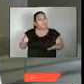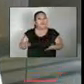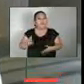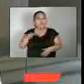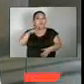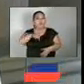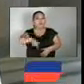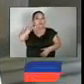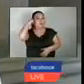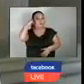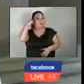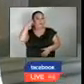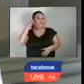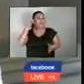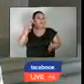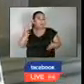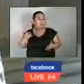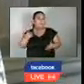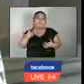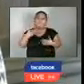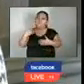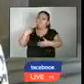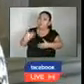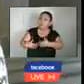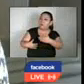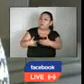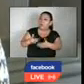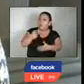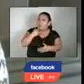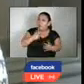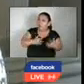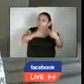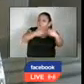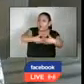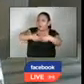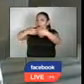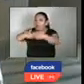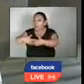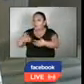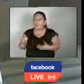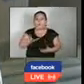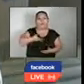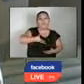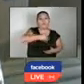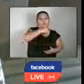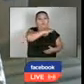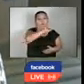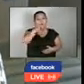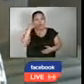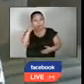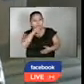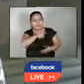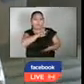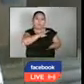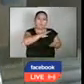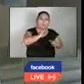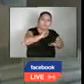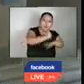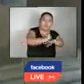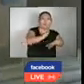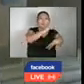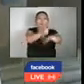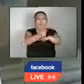lo más importante es darle seguimiento quiénes serán las empresas que van a invertir en nuestro país. Es la agenda de inversión, la agenda que